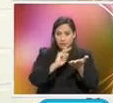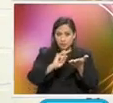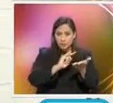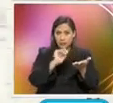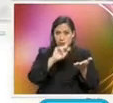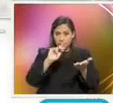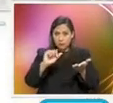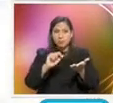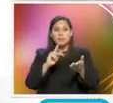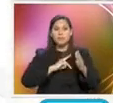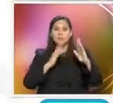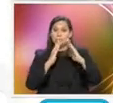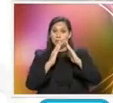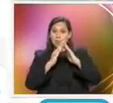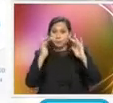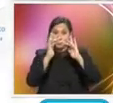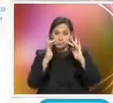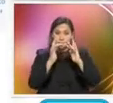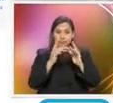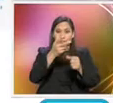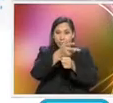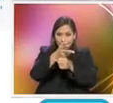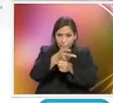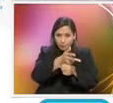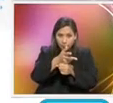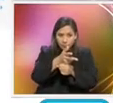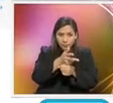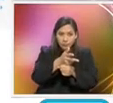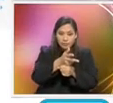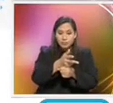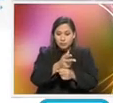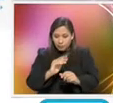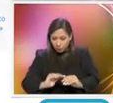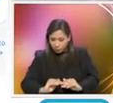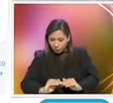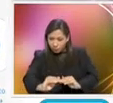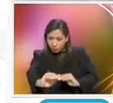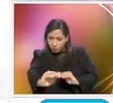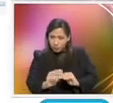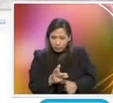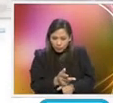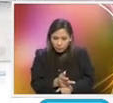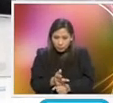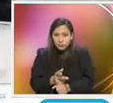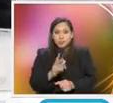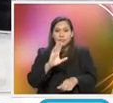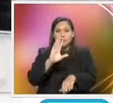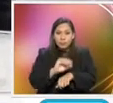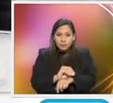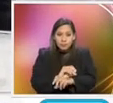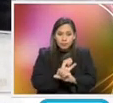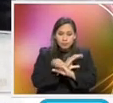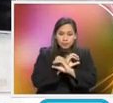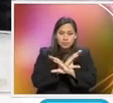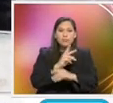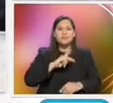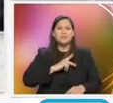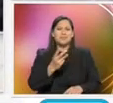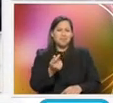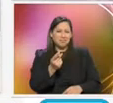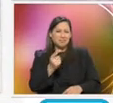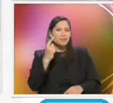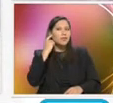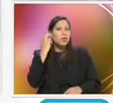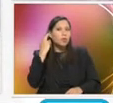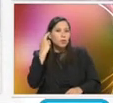que conectas en tu casa, tiene una camarita y está a la altura del piso y te permite chatear con tu perro. ¿En serio? Hace unos ruiditos.